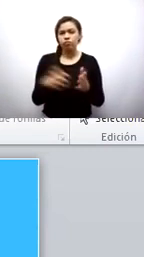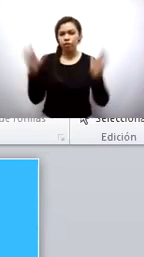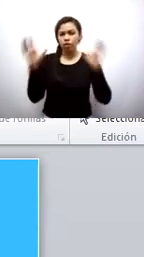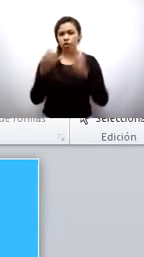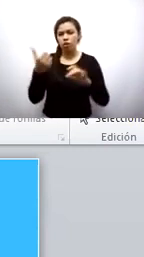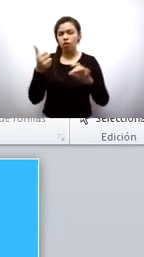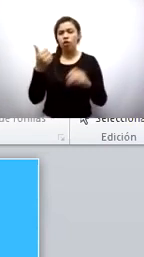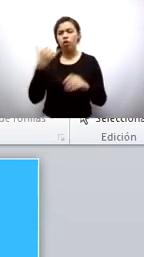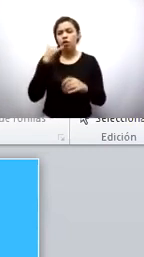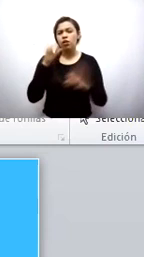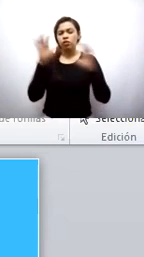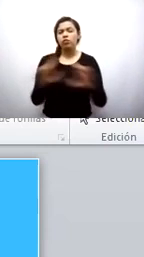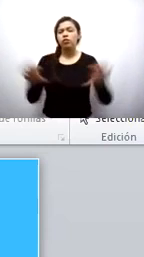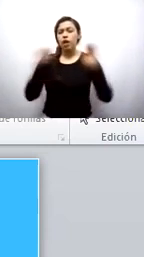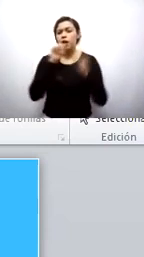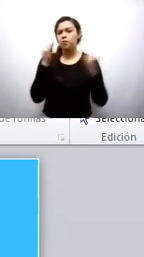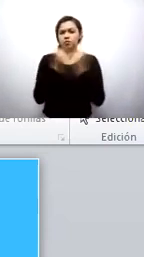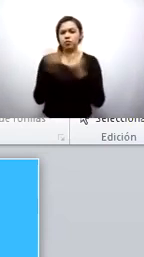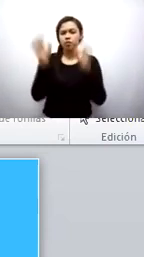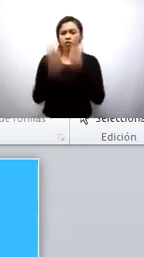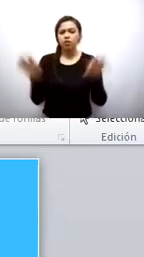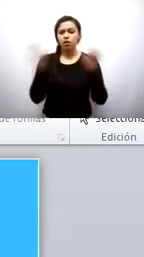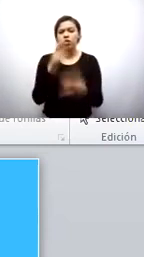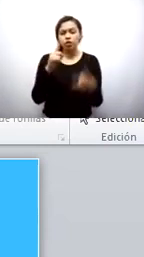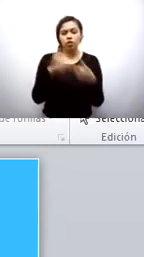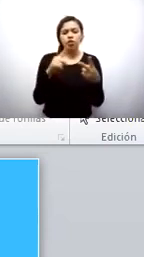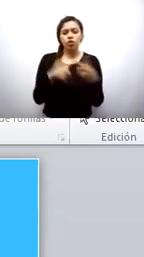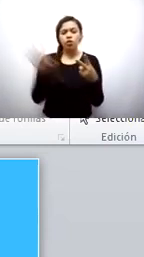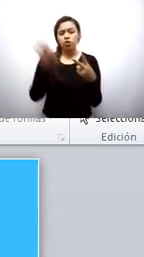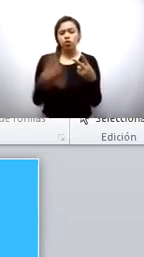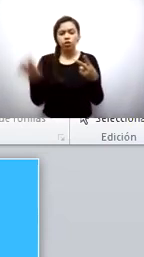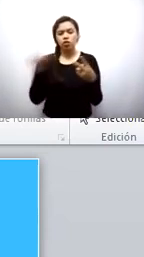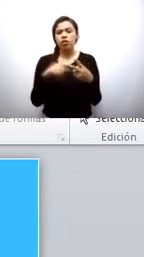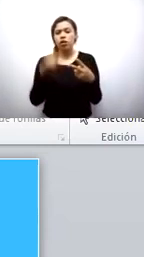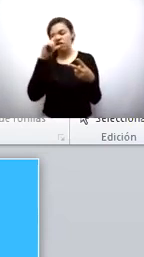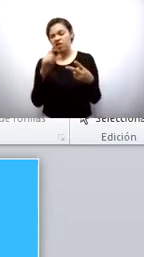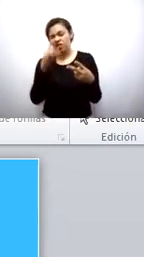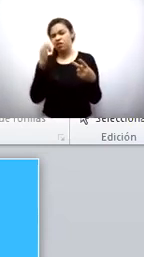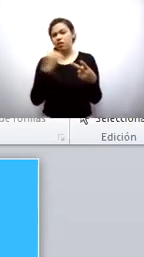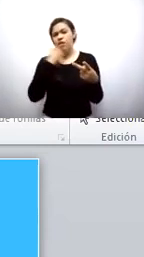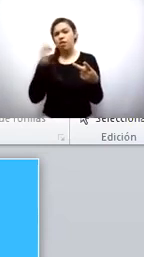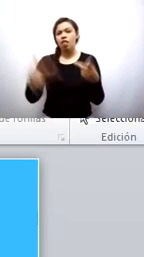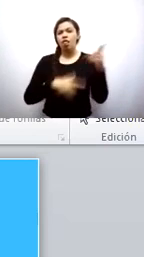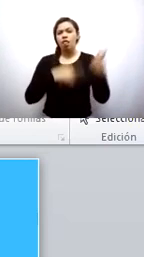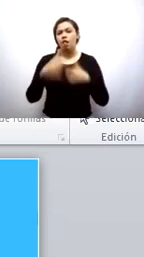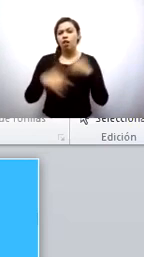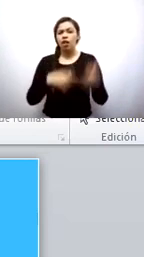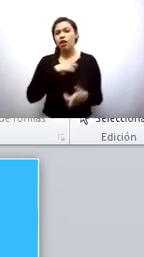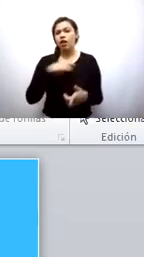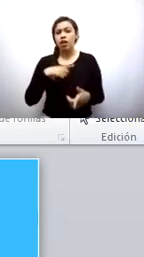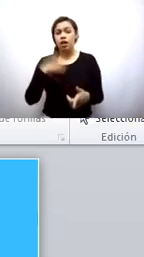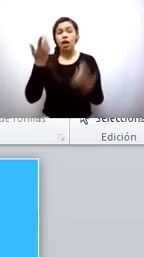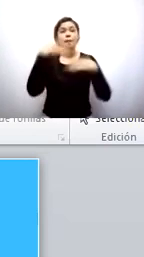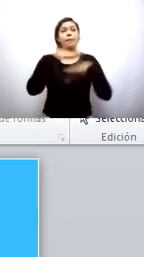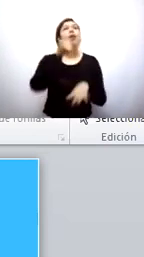con la computadora, o sea, de repente tenía yo 2 computadoras, pero pues a cada rato se descomponían, eran bien lentas, y etc. Y pues tuve que pedir un préstamo al banco para